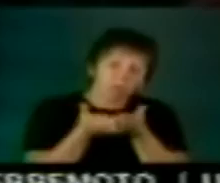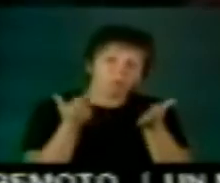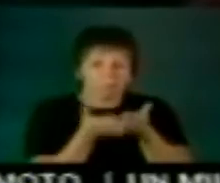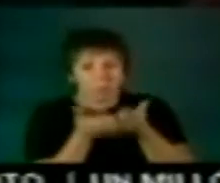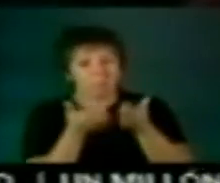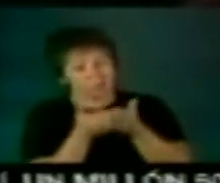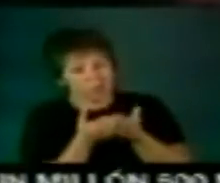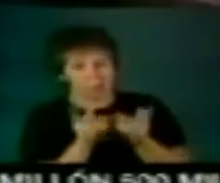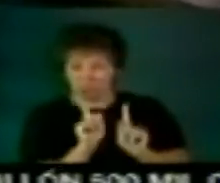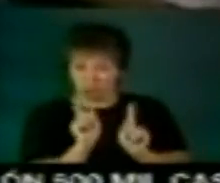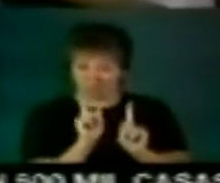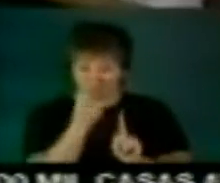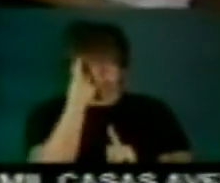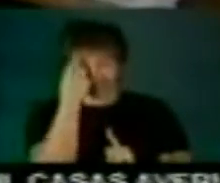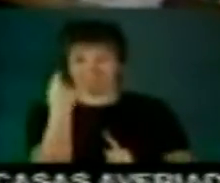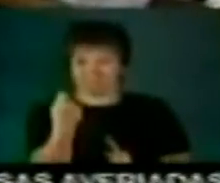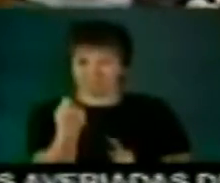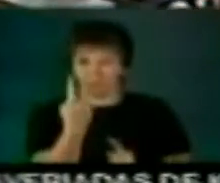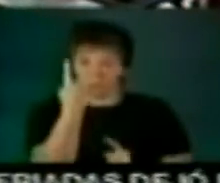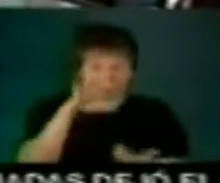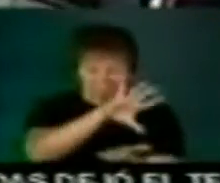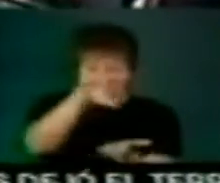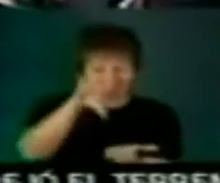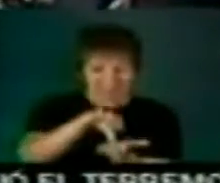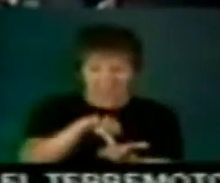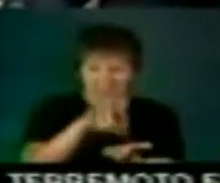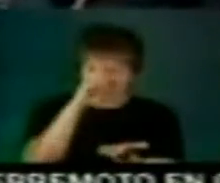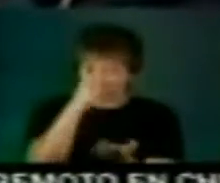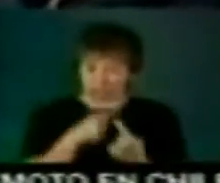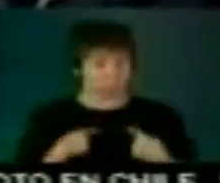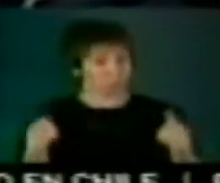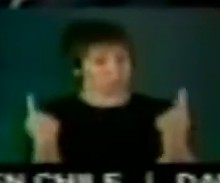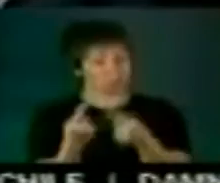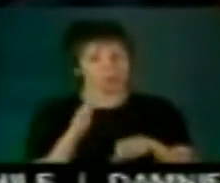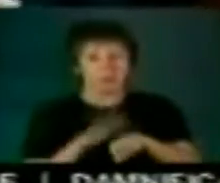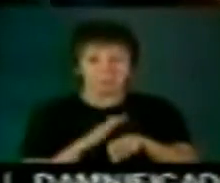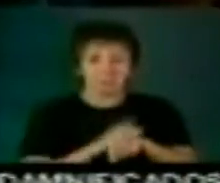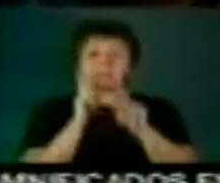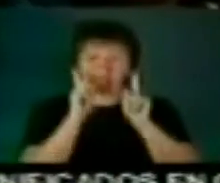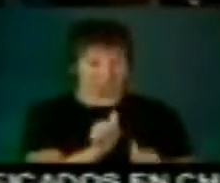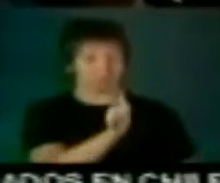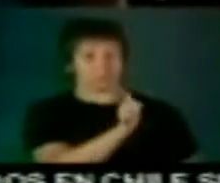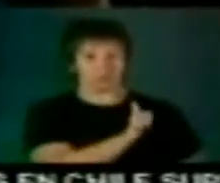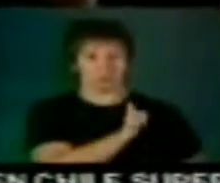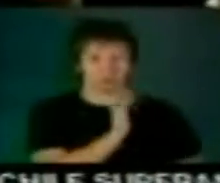no nos demos cuenta que una patria de todos incluye a estos soldados.